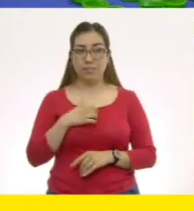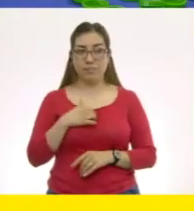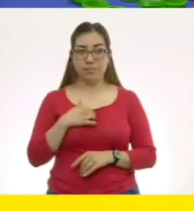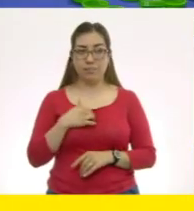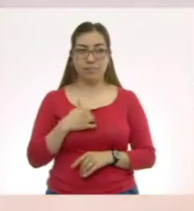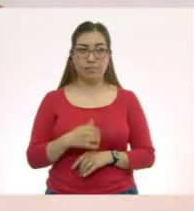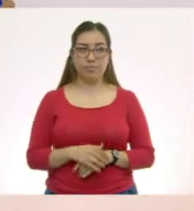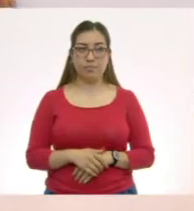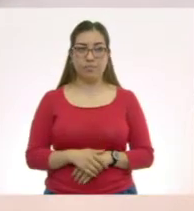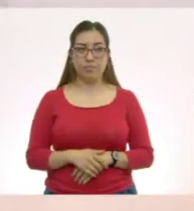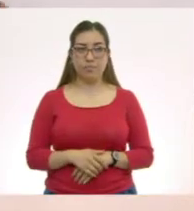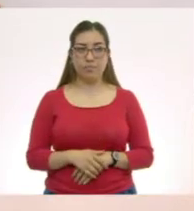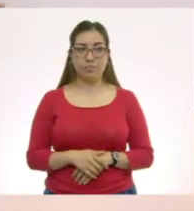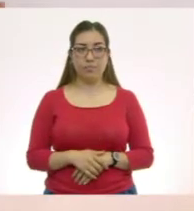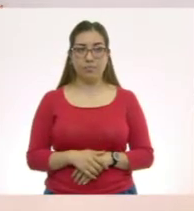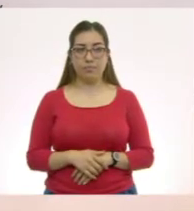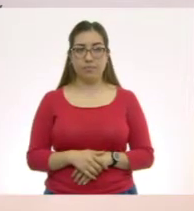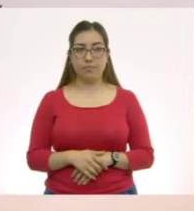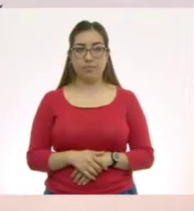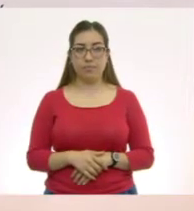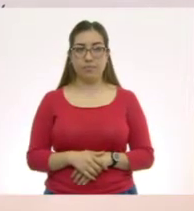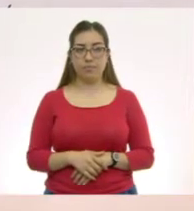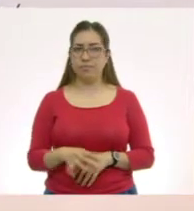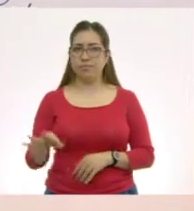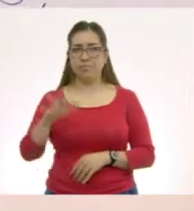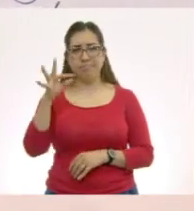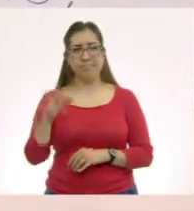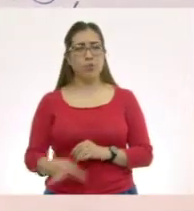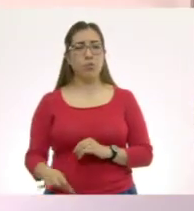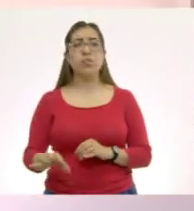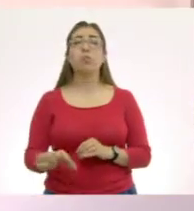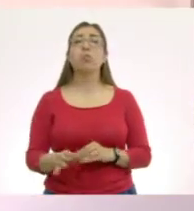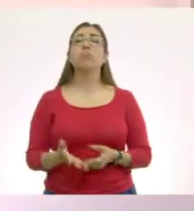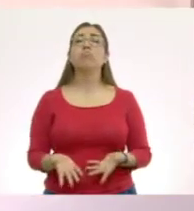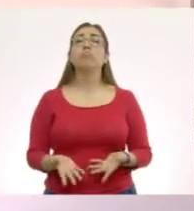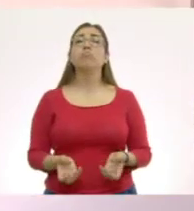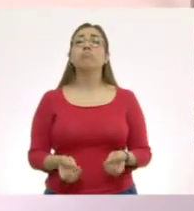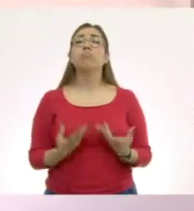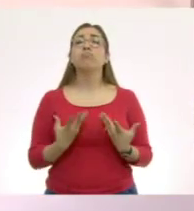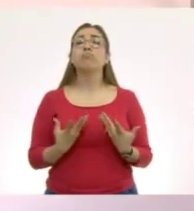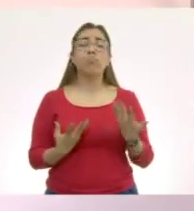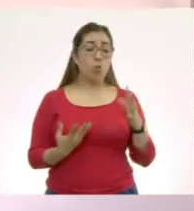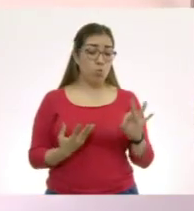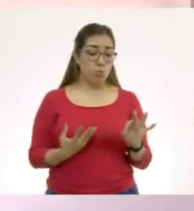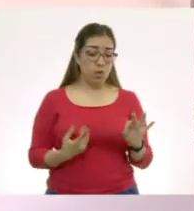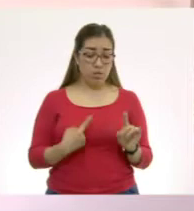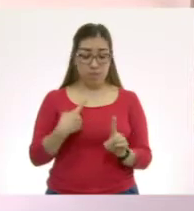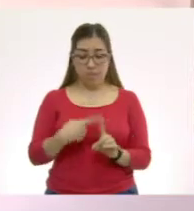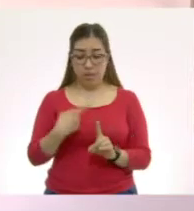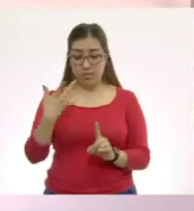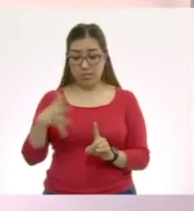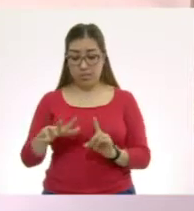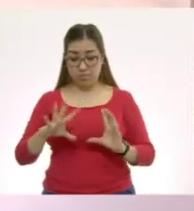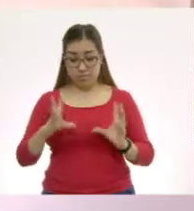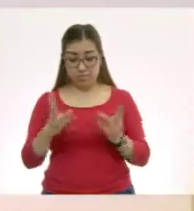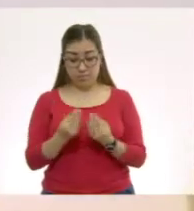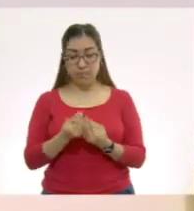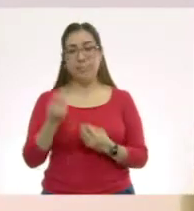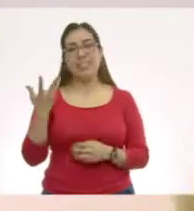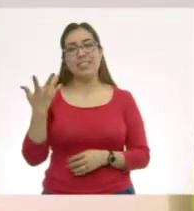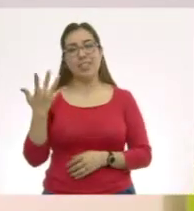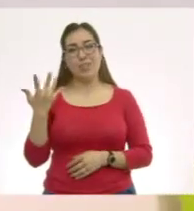40. Así es. Y el último número, 40 más 10. 50.